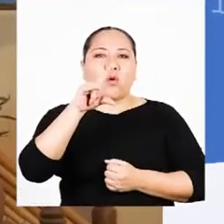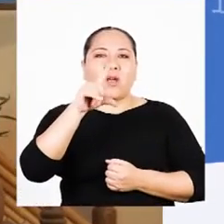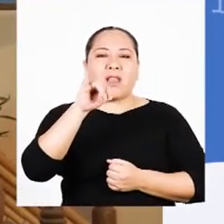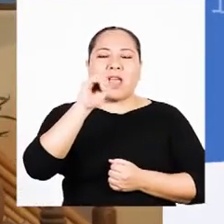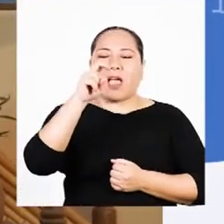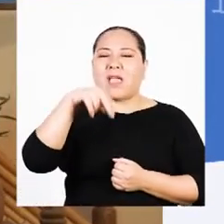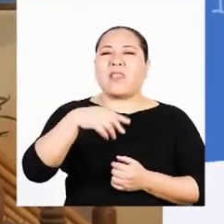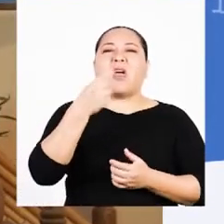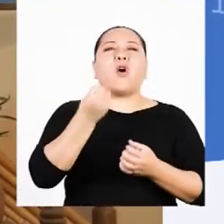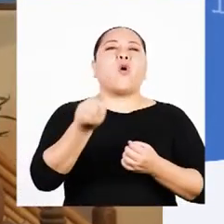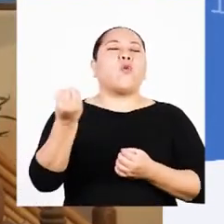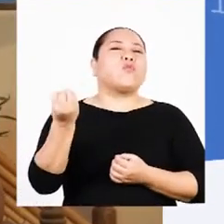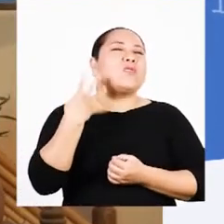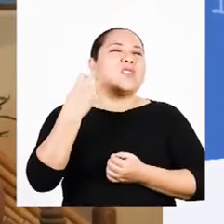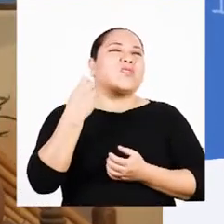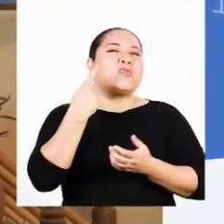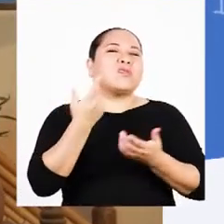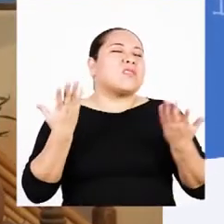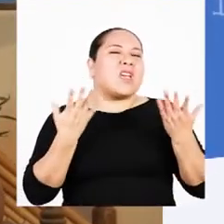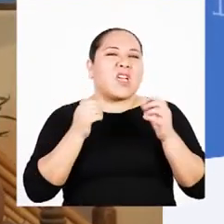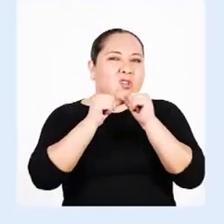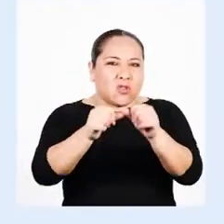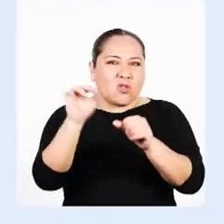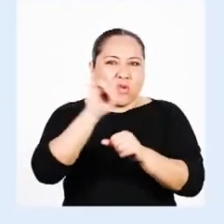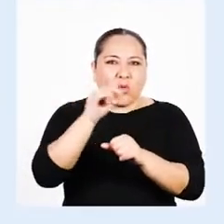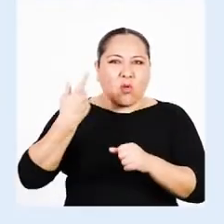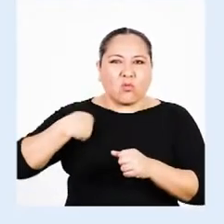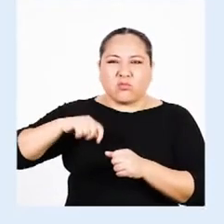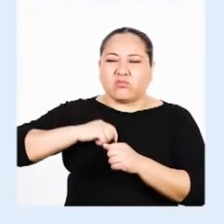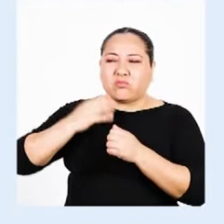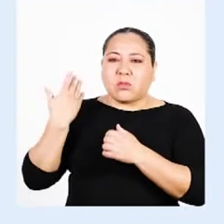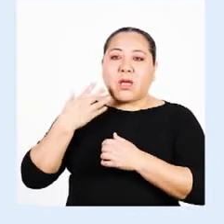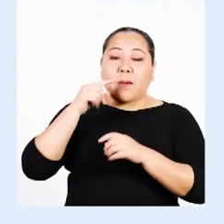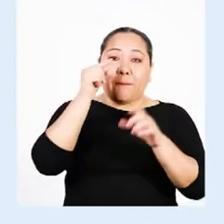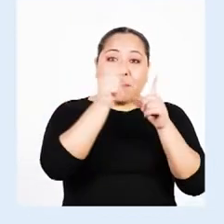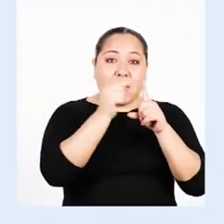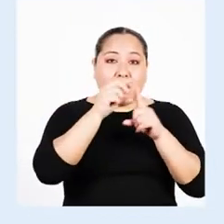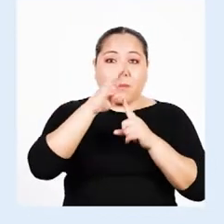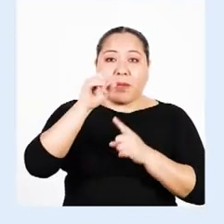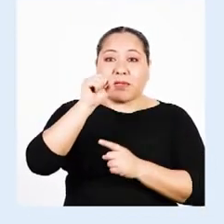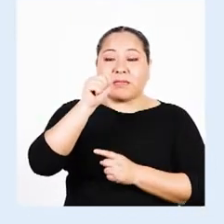Gugliana, cuéntanos qué perduró de la colonia. En